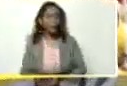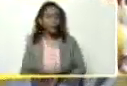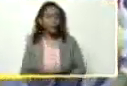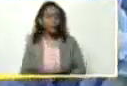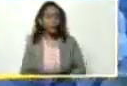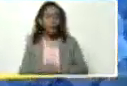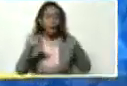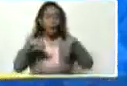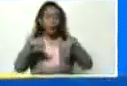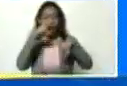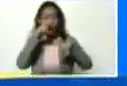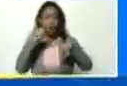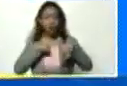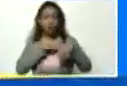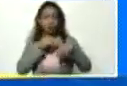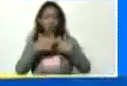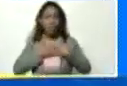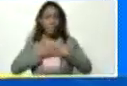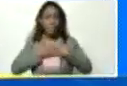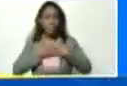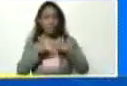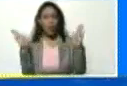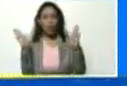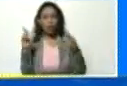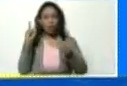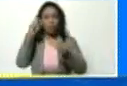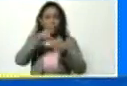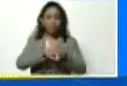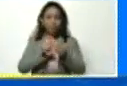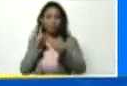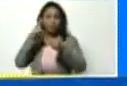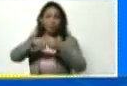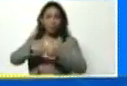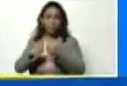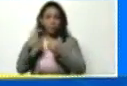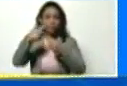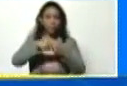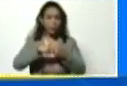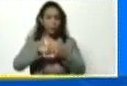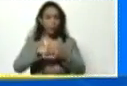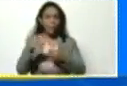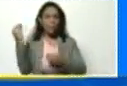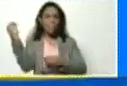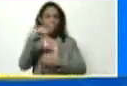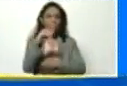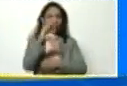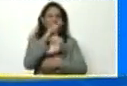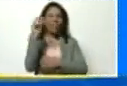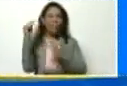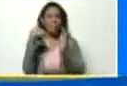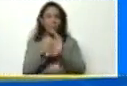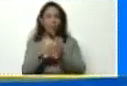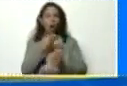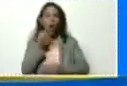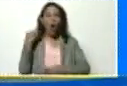Este año hemos abierto cupo para más de 30.000